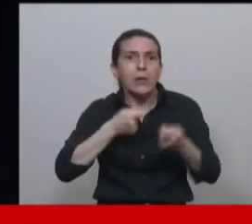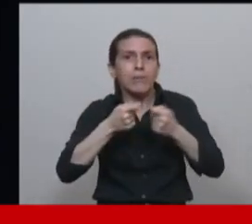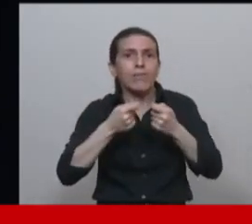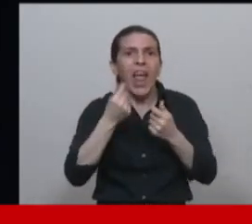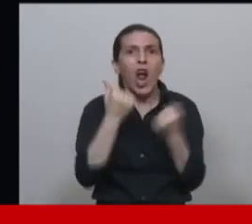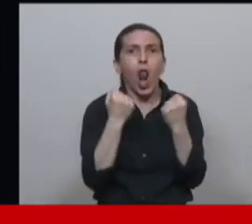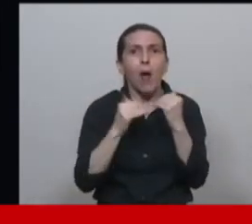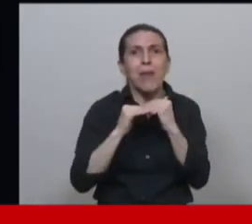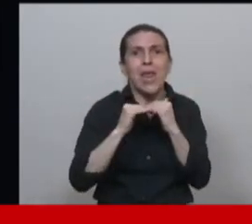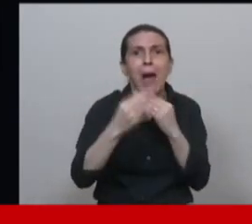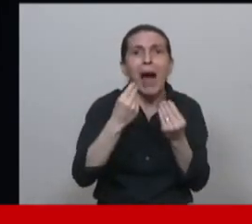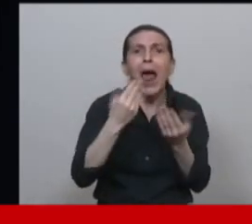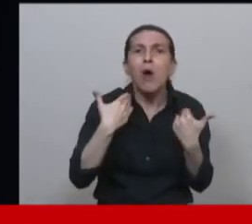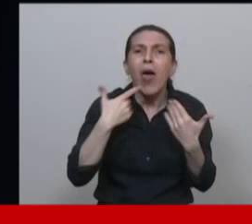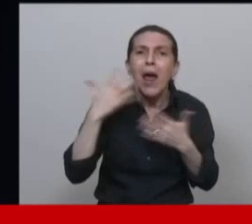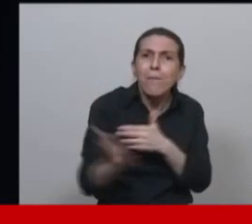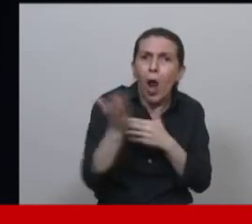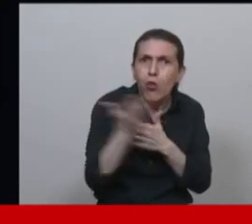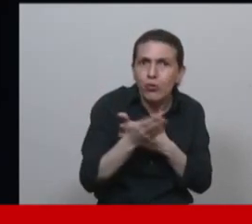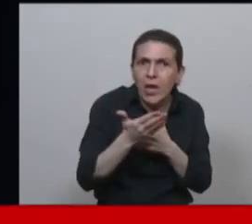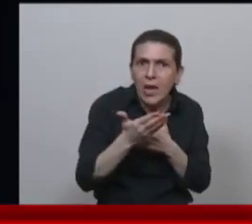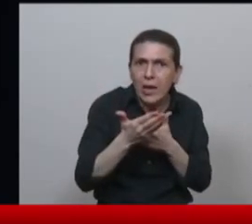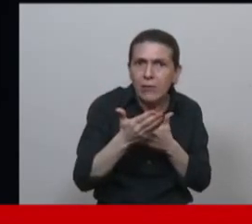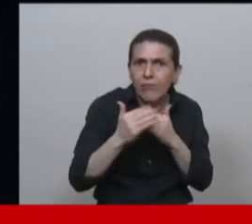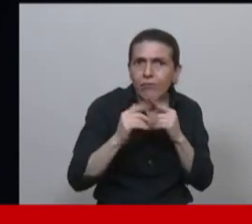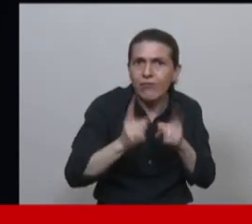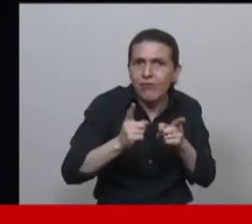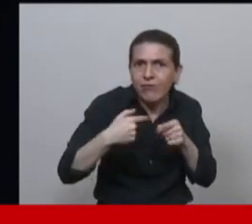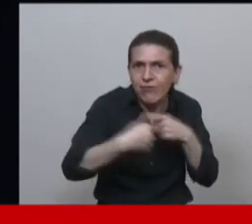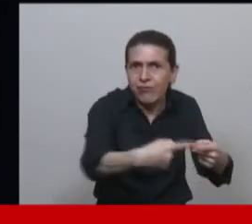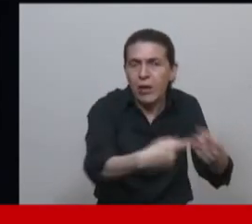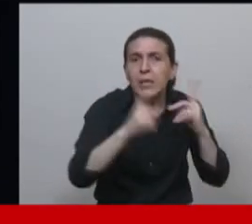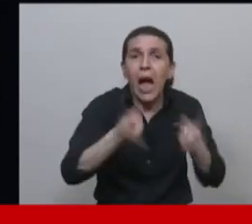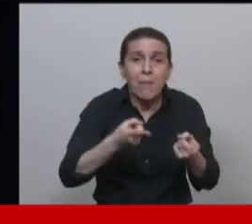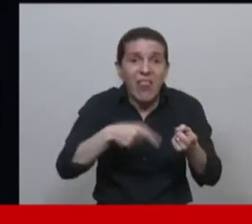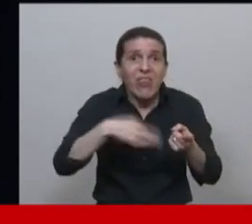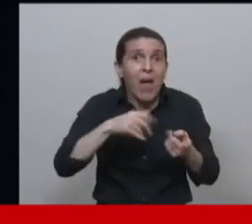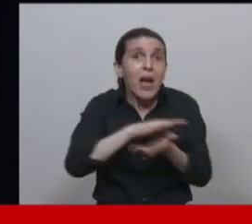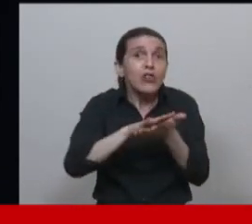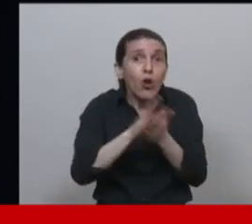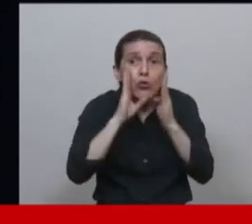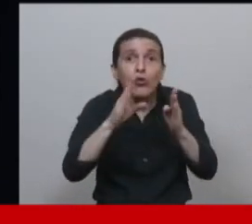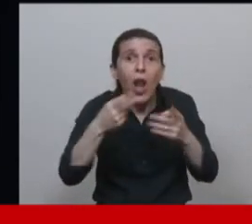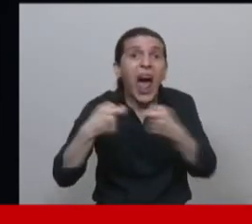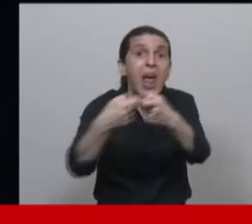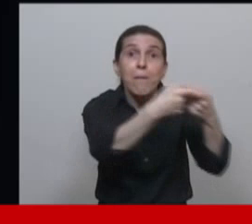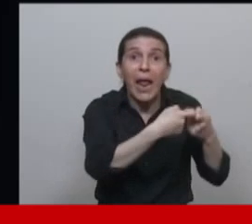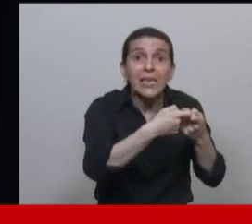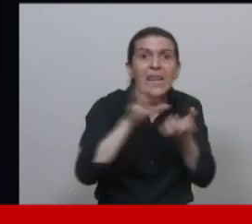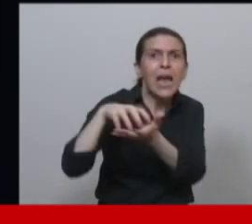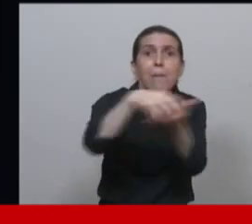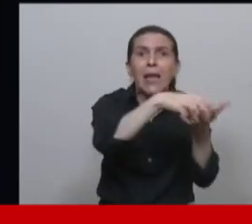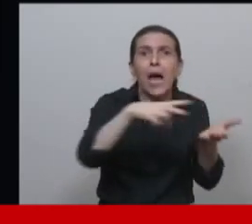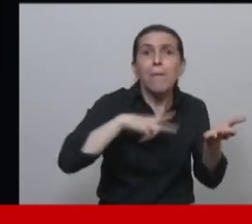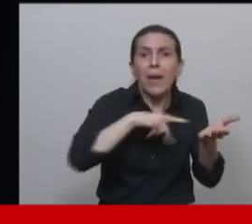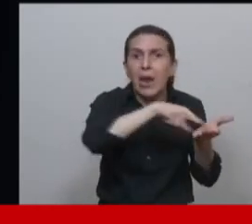en cuanto a la producción. También era necesario resolver este problema para dar condiciones de certidumbre al sector privado,